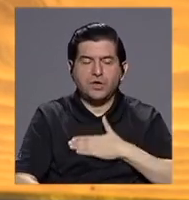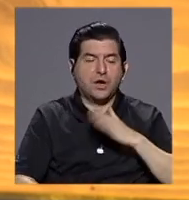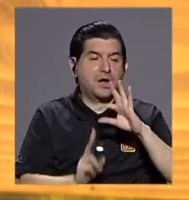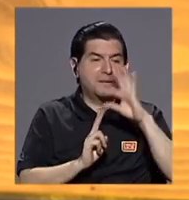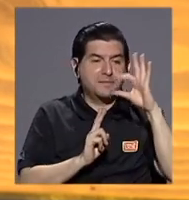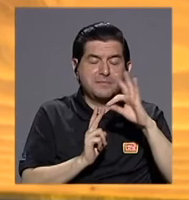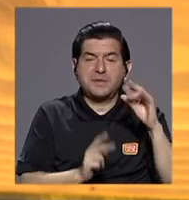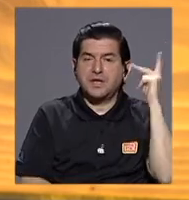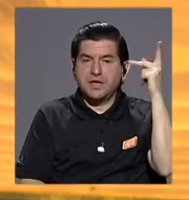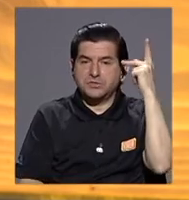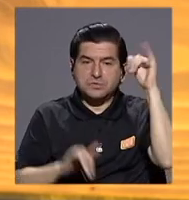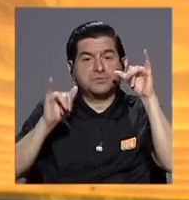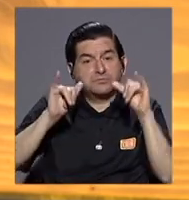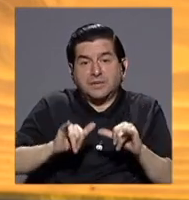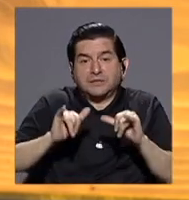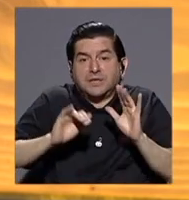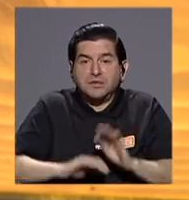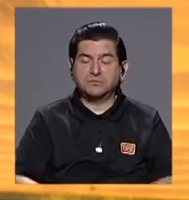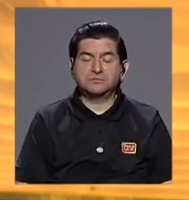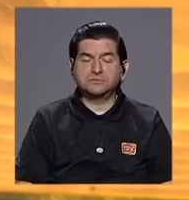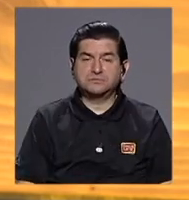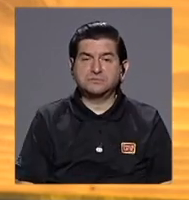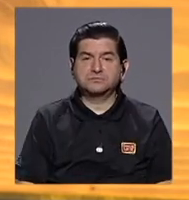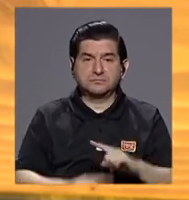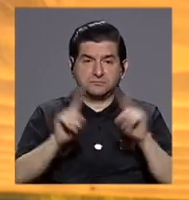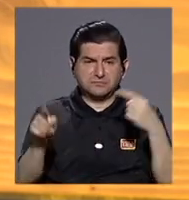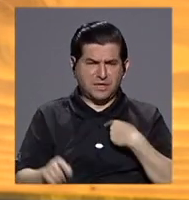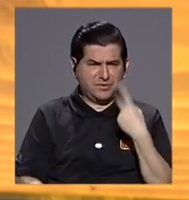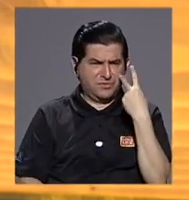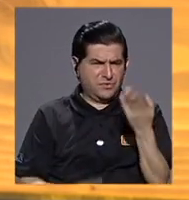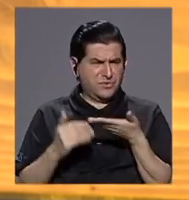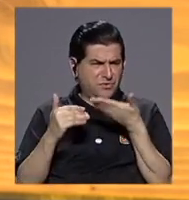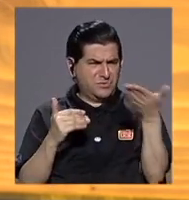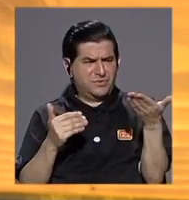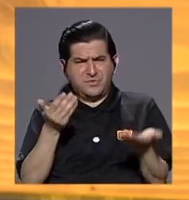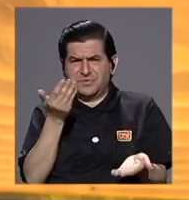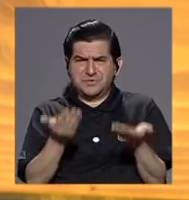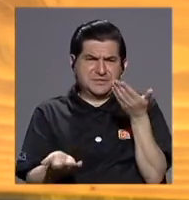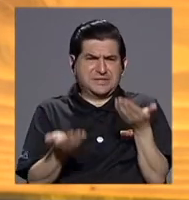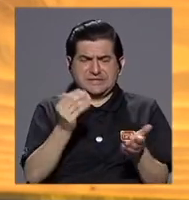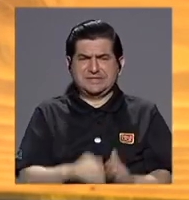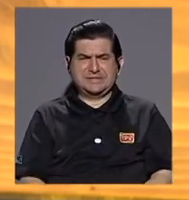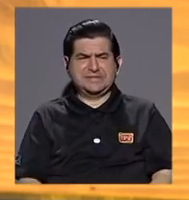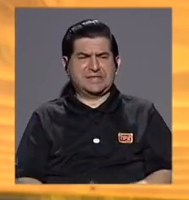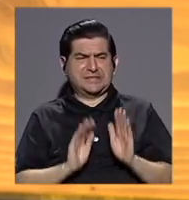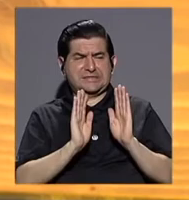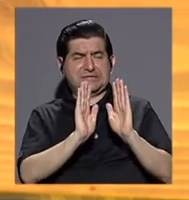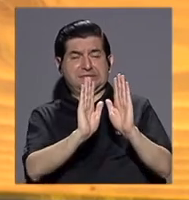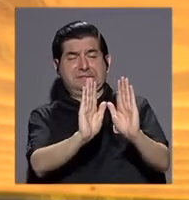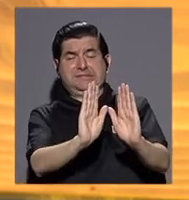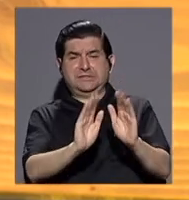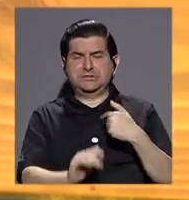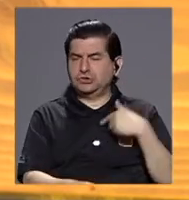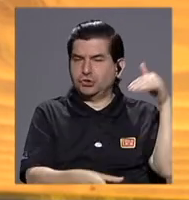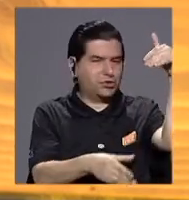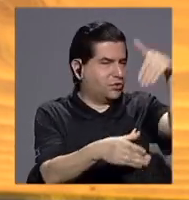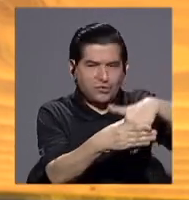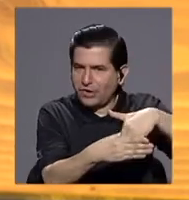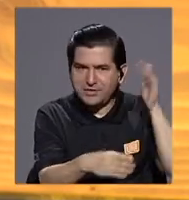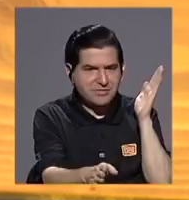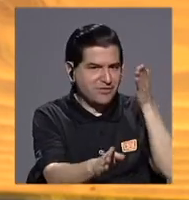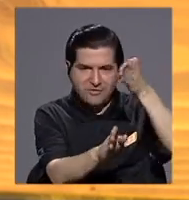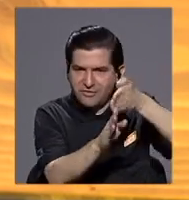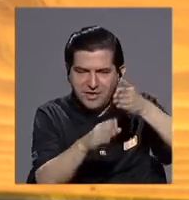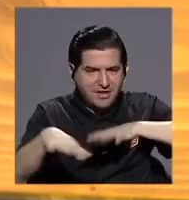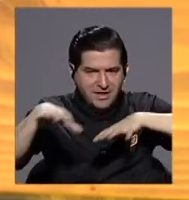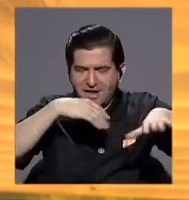opciones políticas se mantienen, pero... comienzo a ver las cosas con bastante distancia, porque no estoy metido directamente